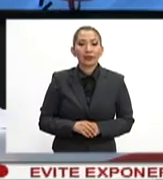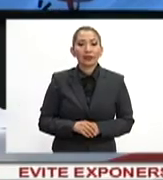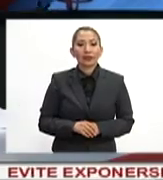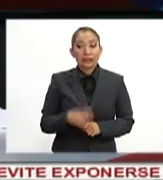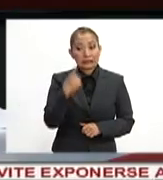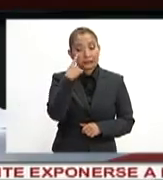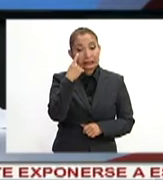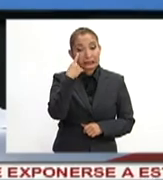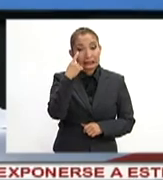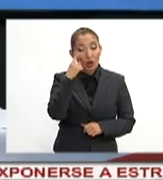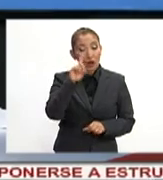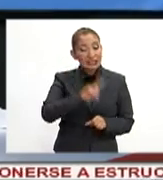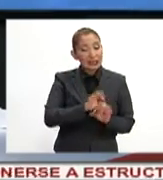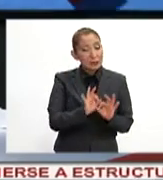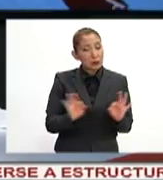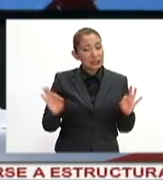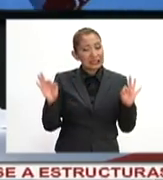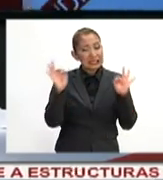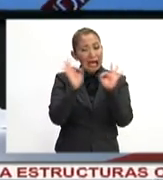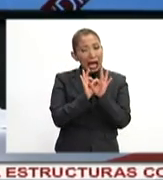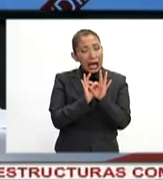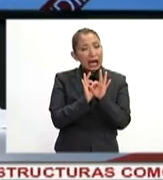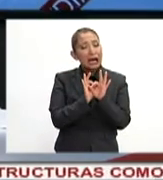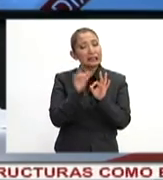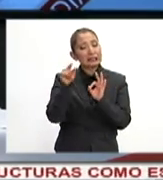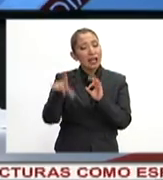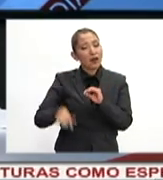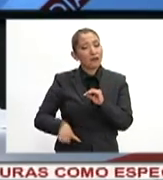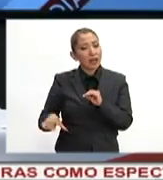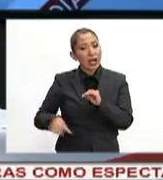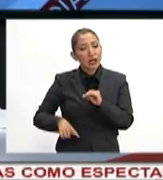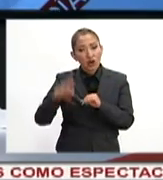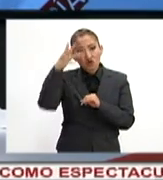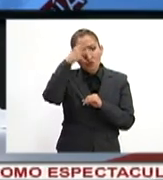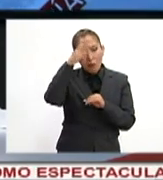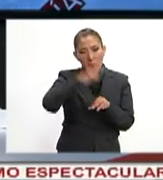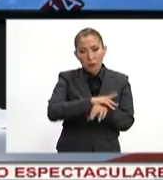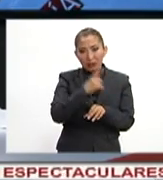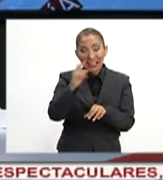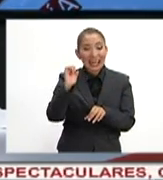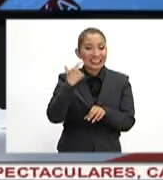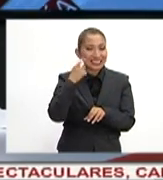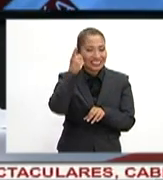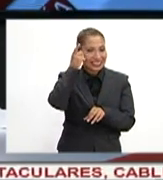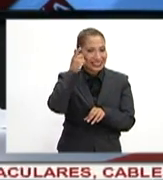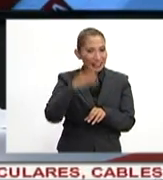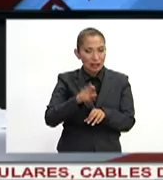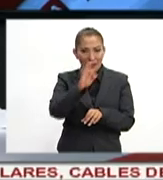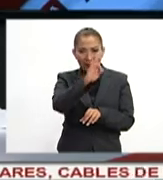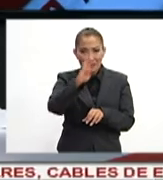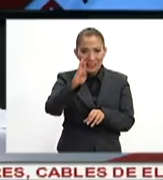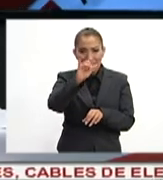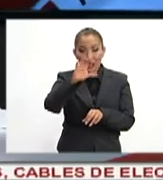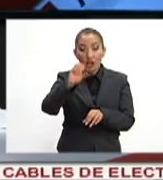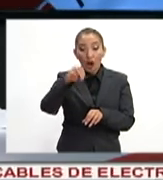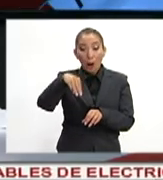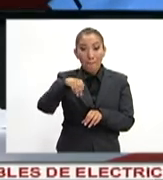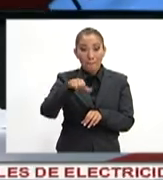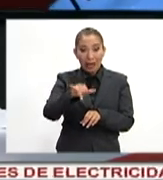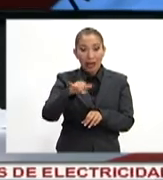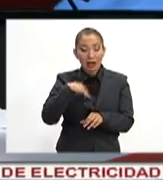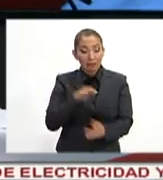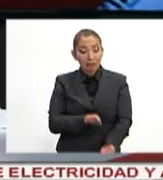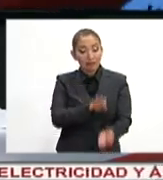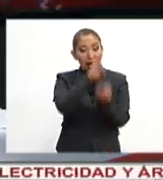Y ojo, porque hoy es un día muy importante para el gobierno de Donald Trump. Y es que el exdirector del FBI, James Comey,